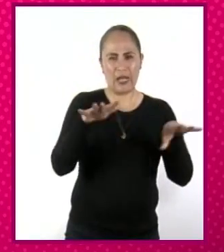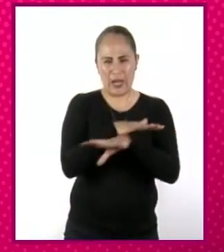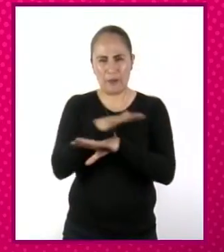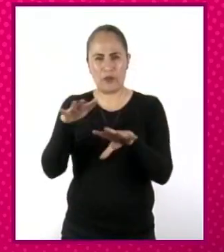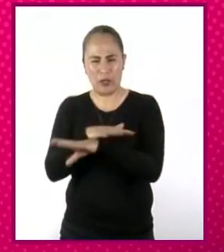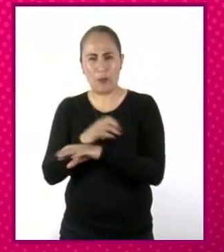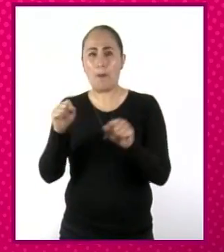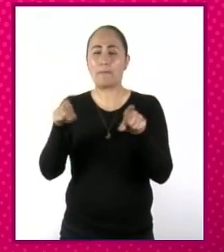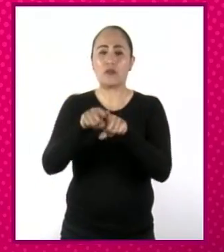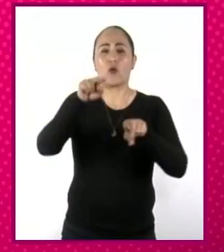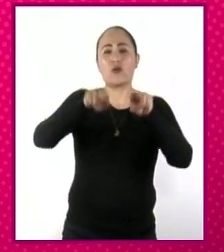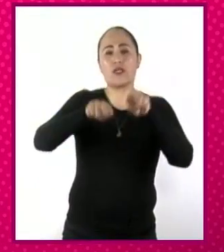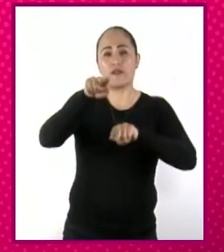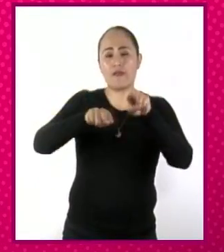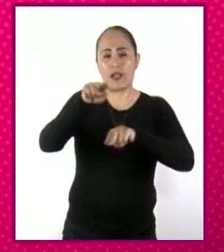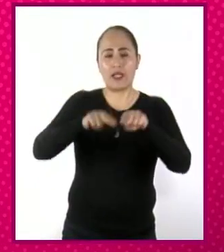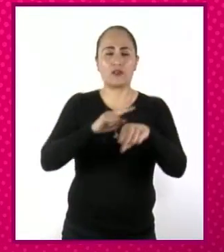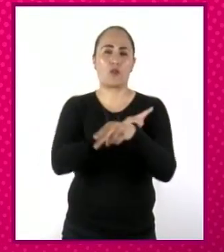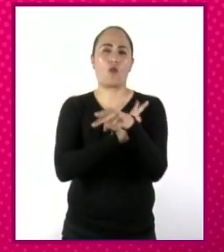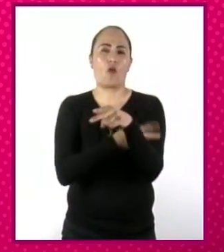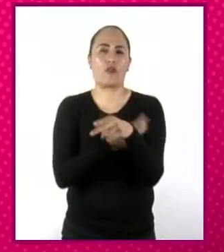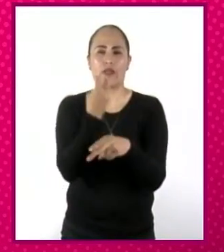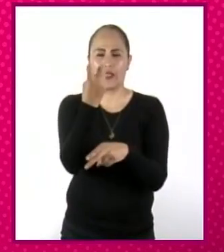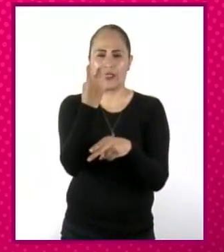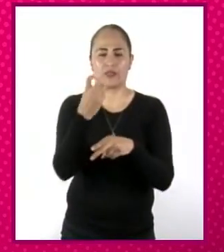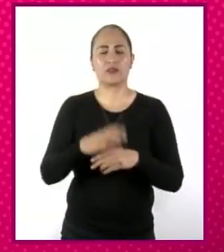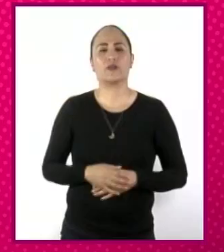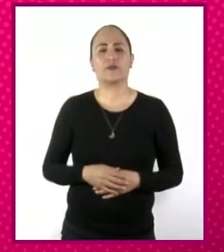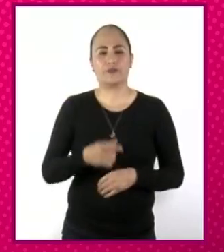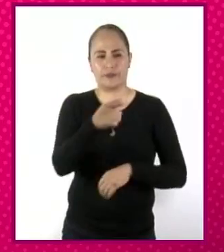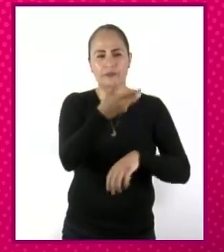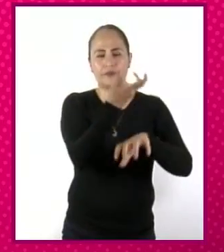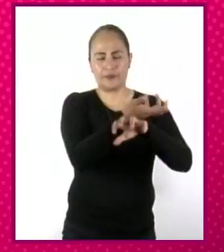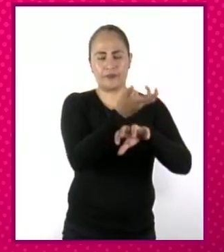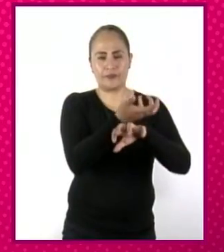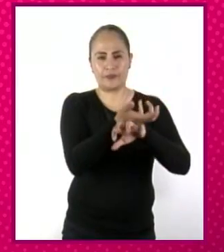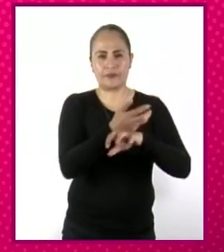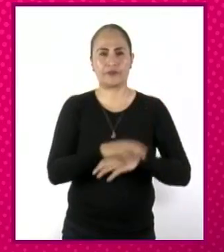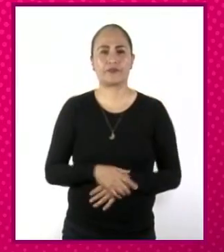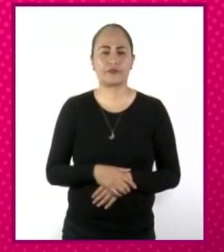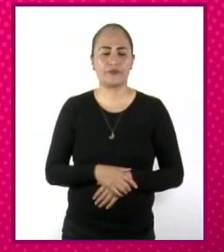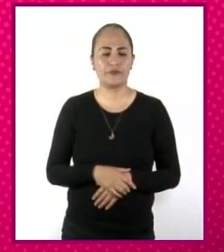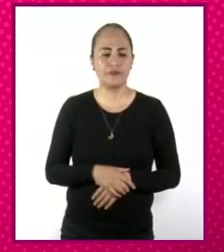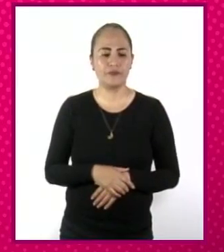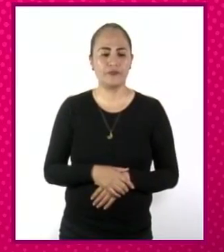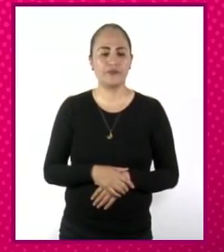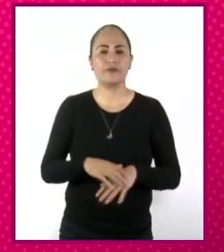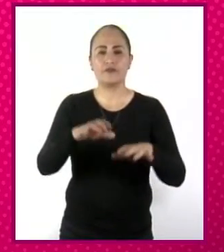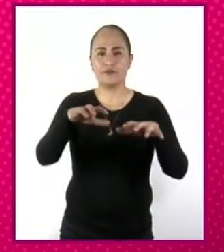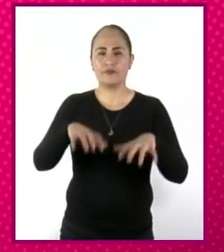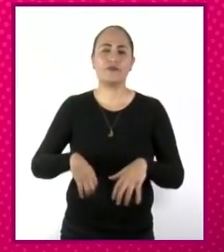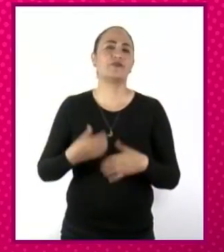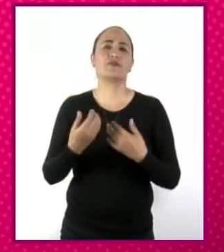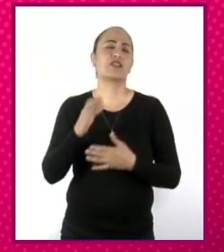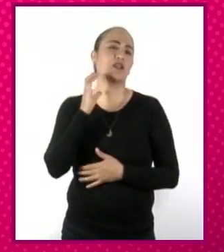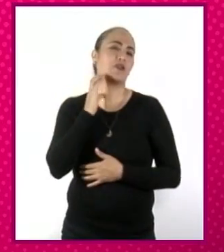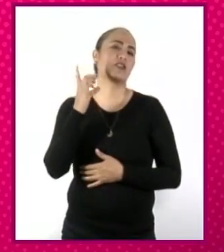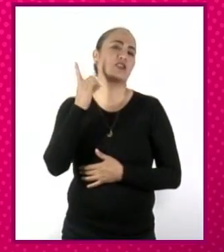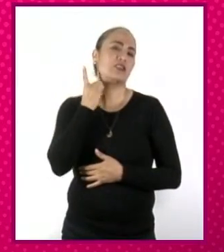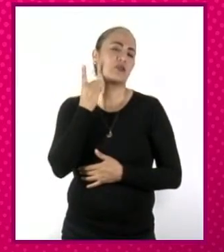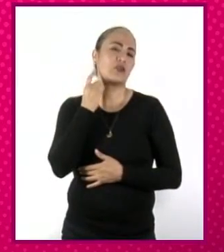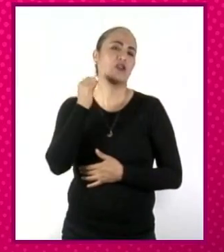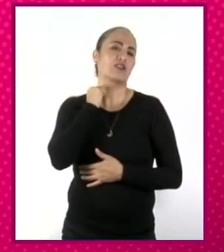que es una característica muy importante en la organización de Estados Unidos, entre el poder ejecutivo, legislativo y